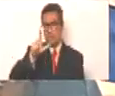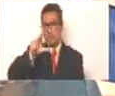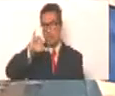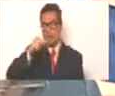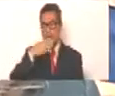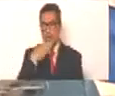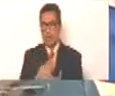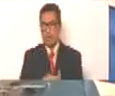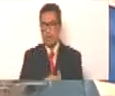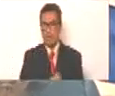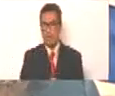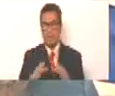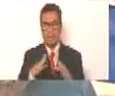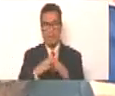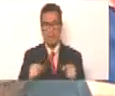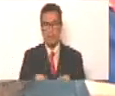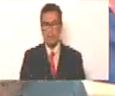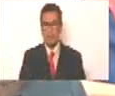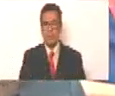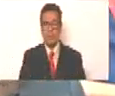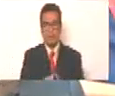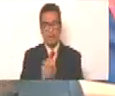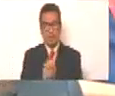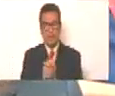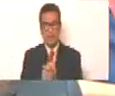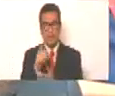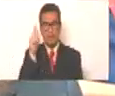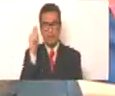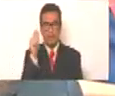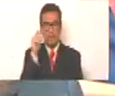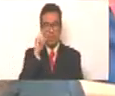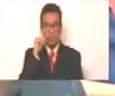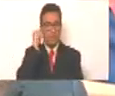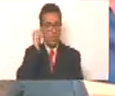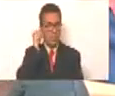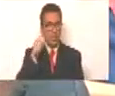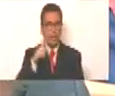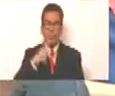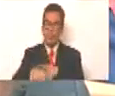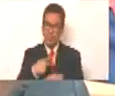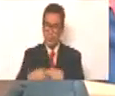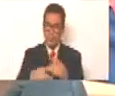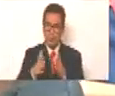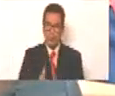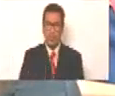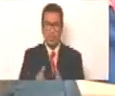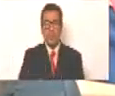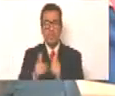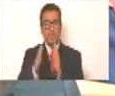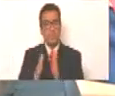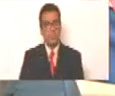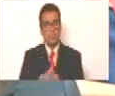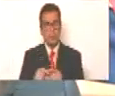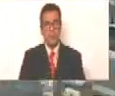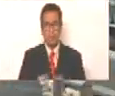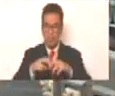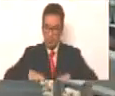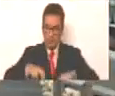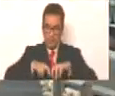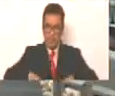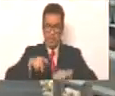a todos aquellos compañeros, a todas aquellas compañeras, productores, autoridades, investigadores,